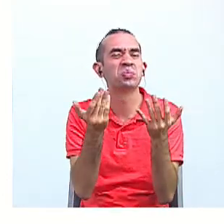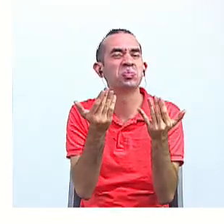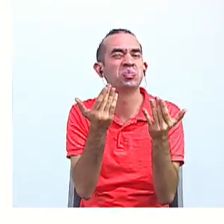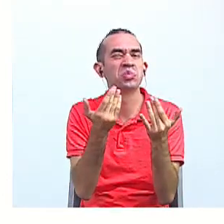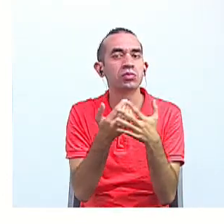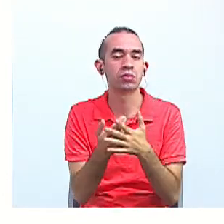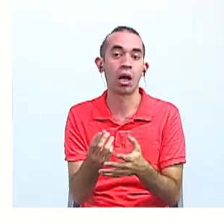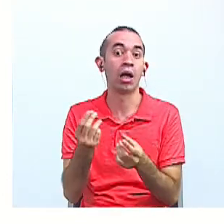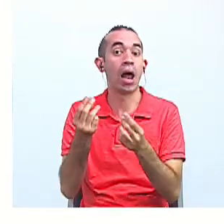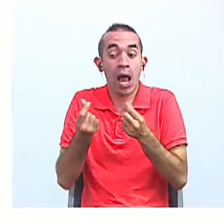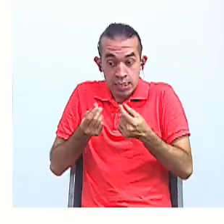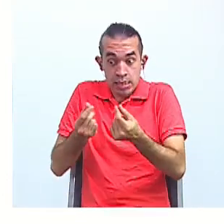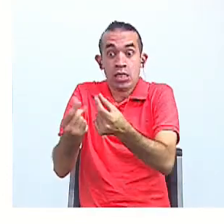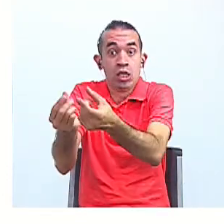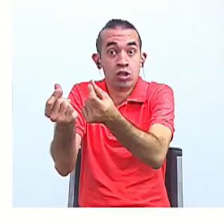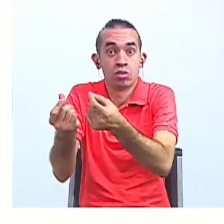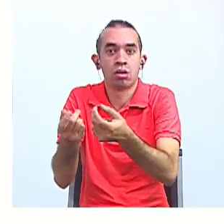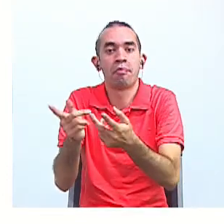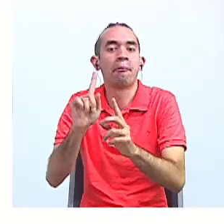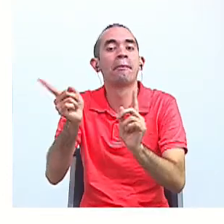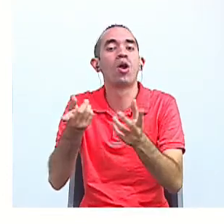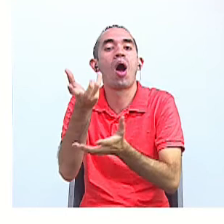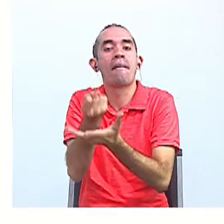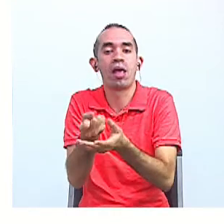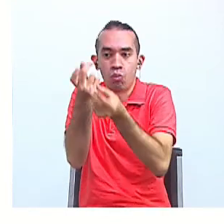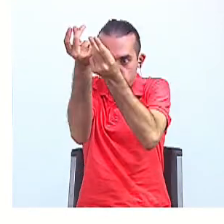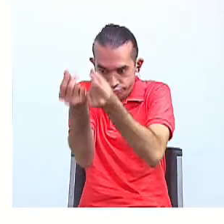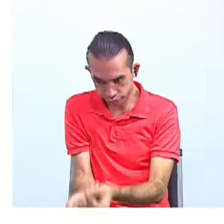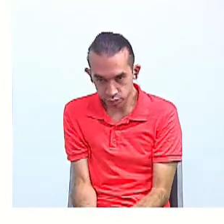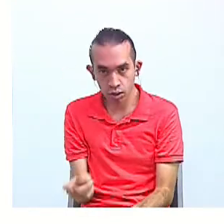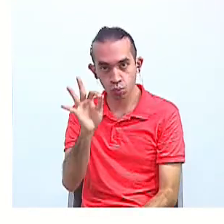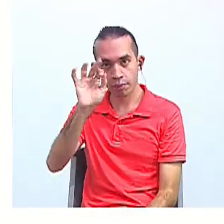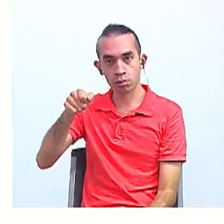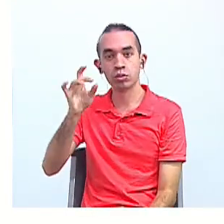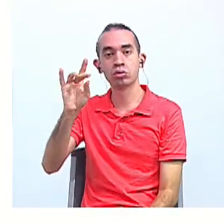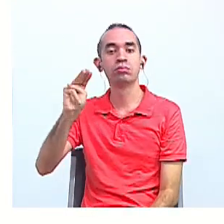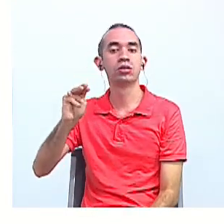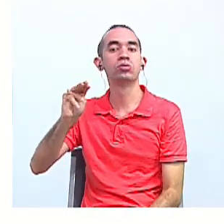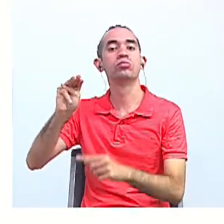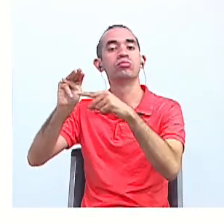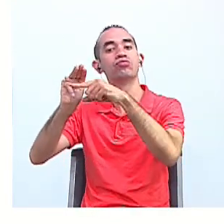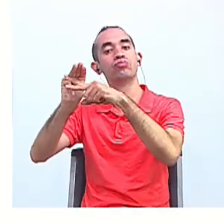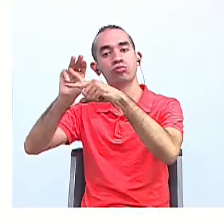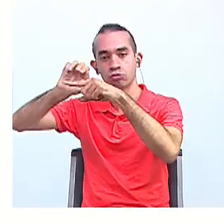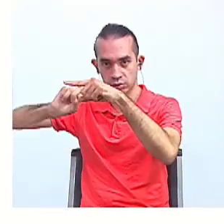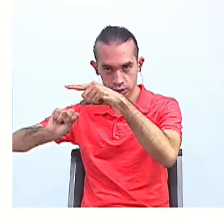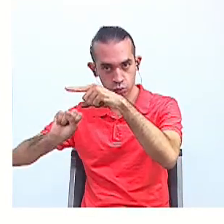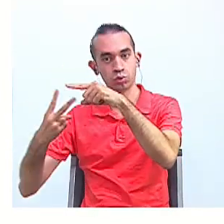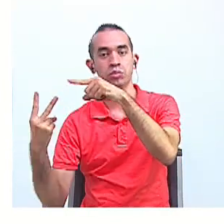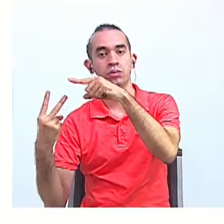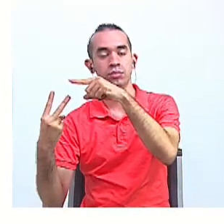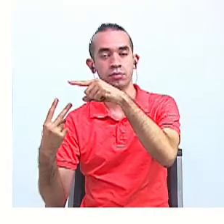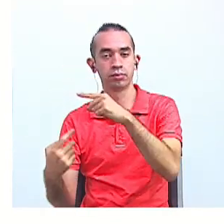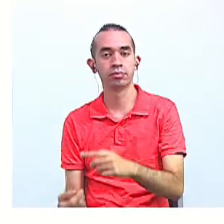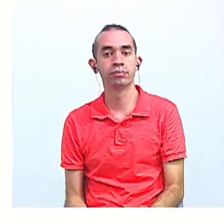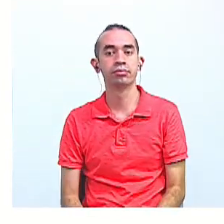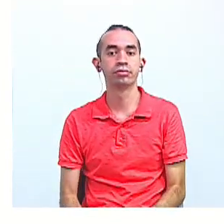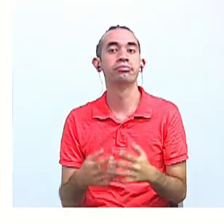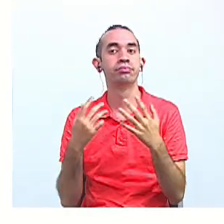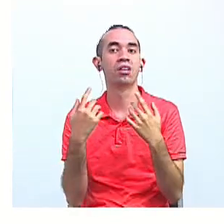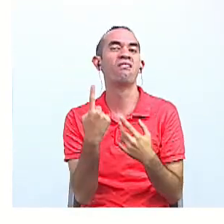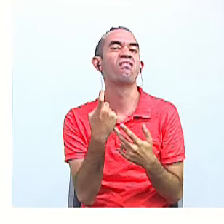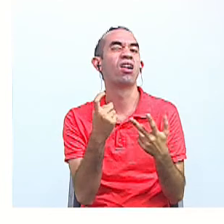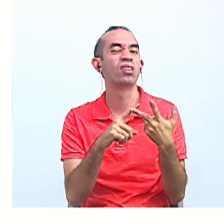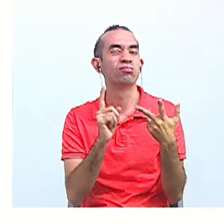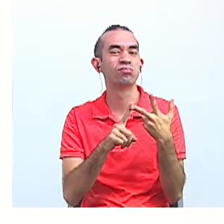La aceleración de la gravedad terrestre, 9,8 metros por segundo al cuadrado. Muy bien, y nos falta